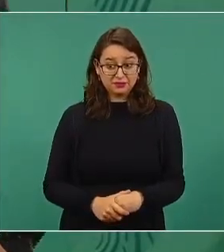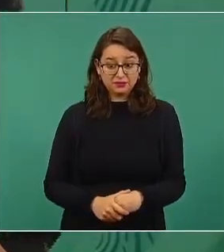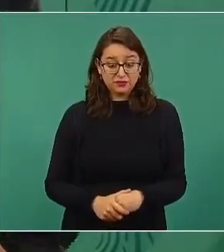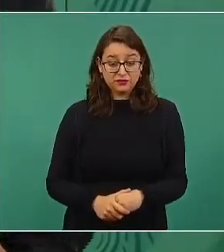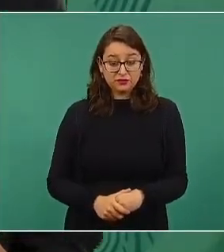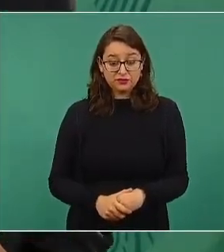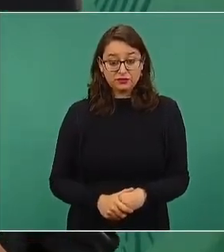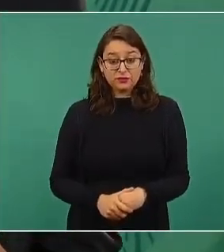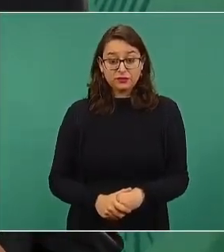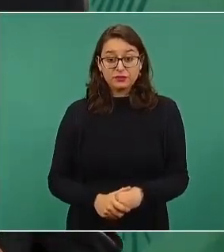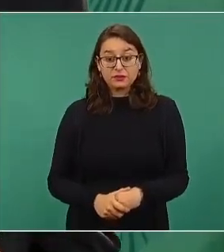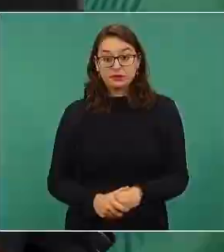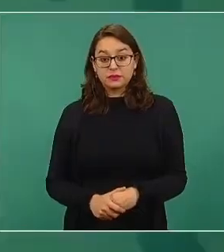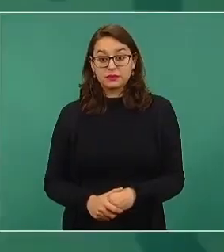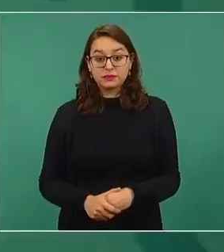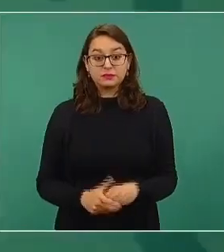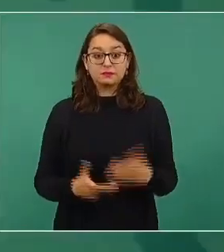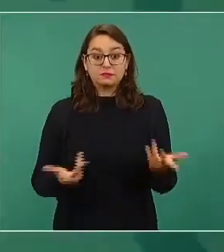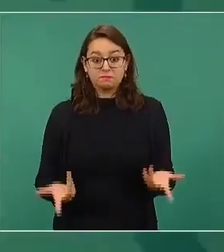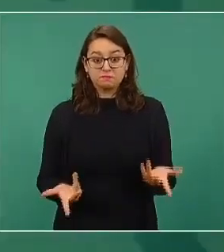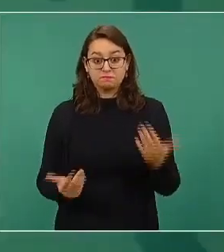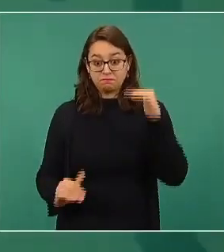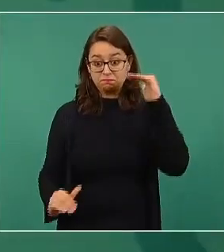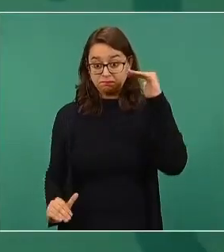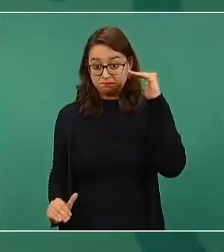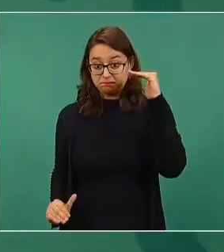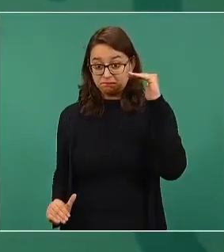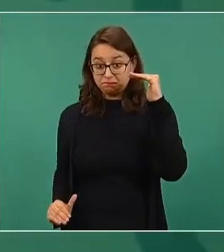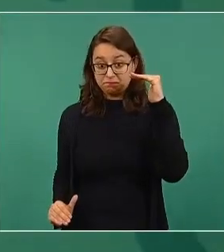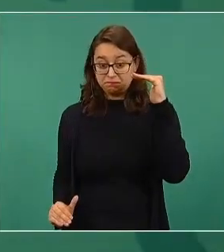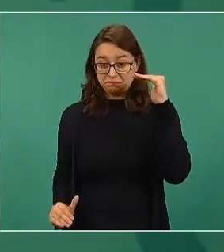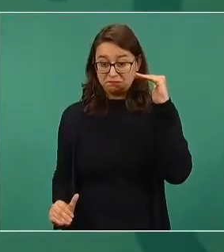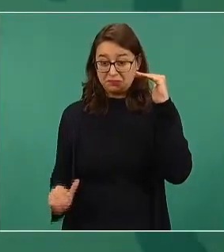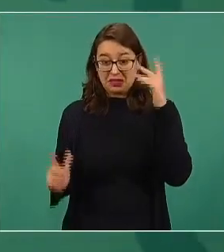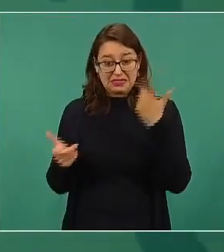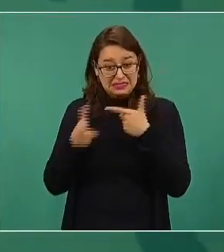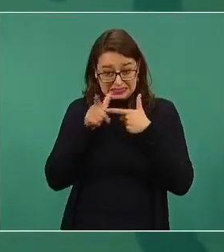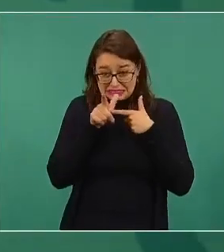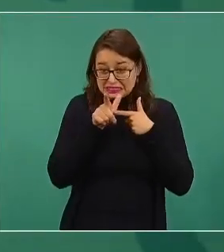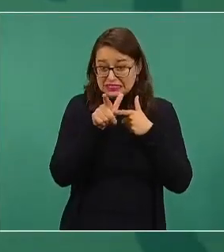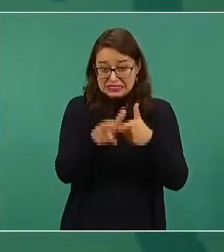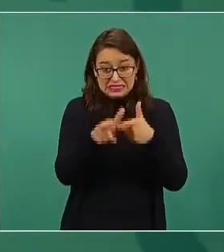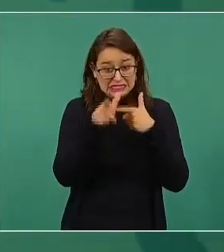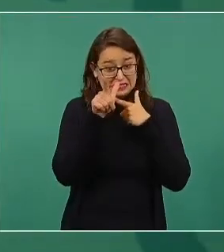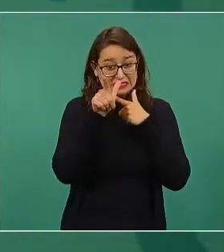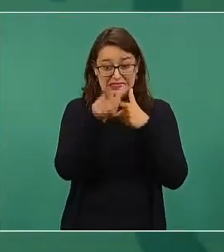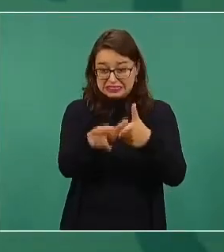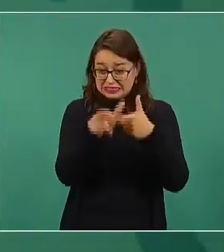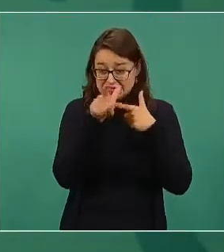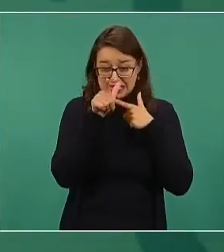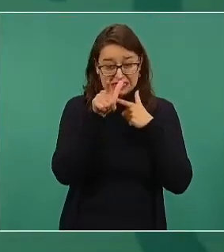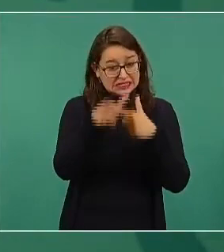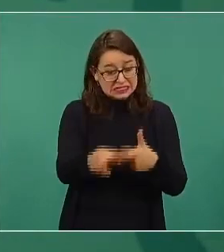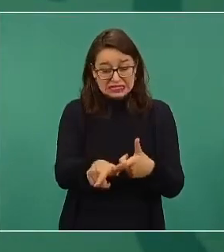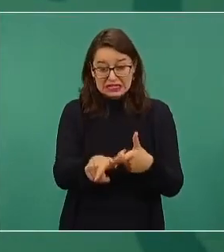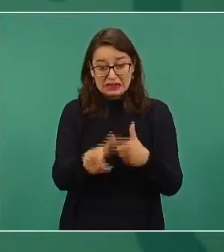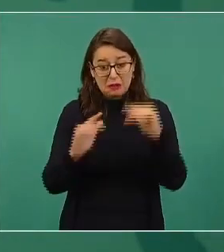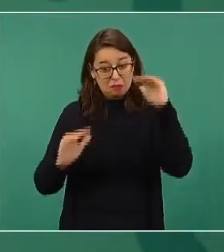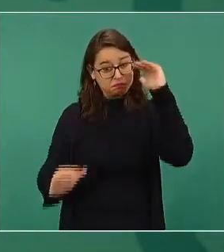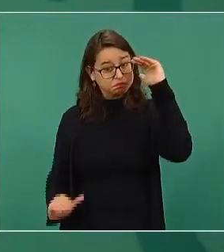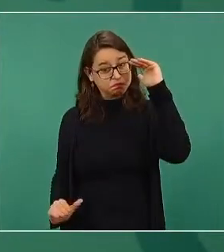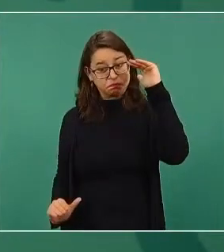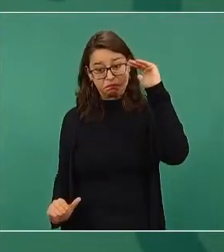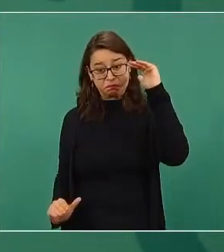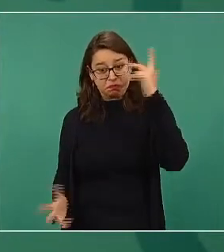Y si hay tanta desigualdad como existe en el mundo,